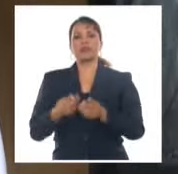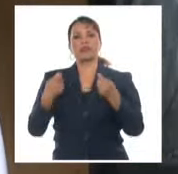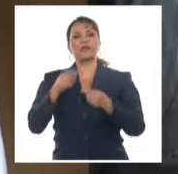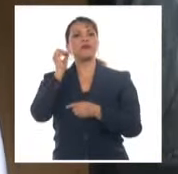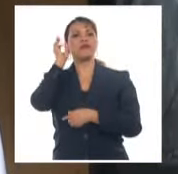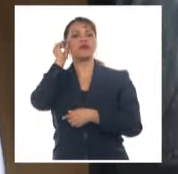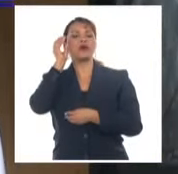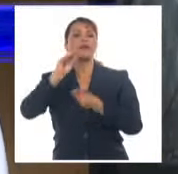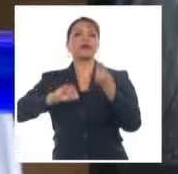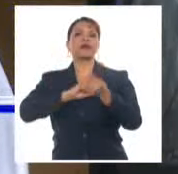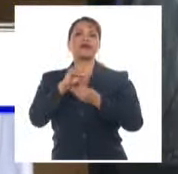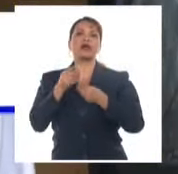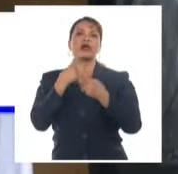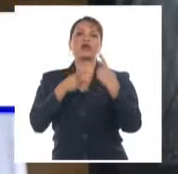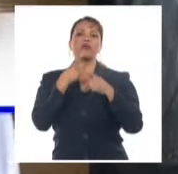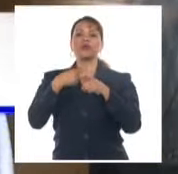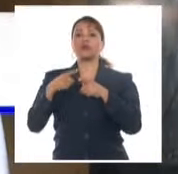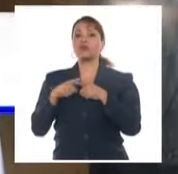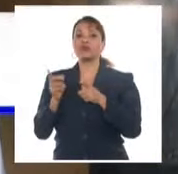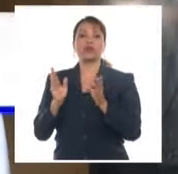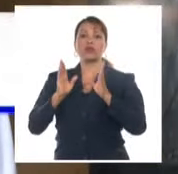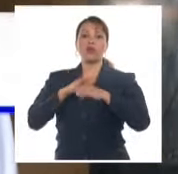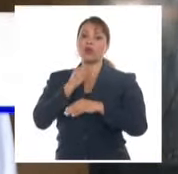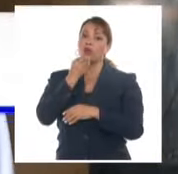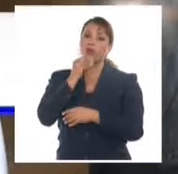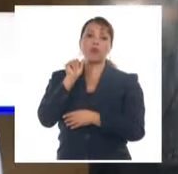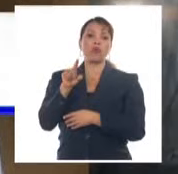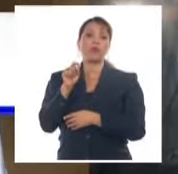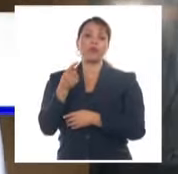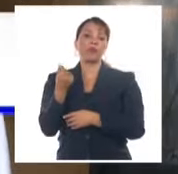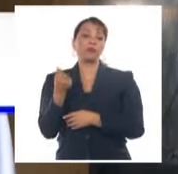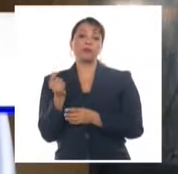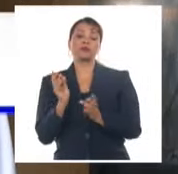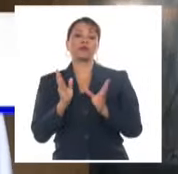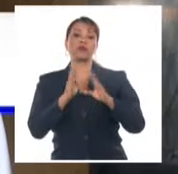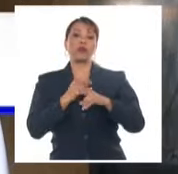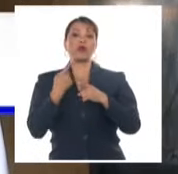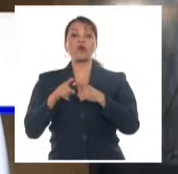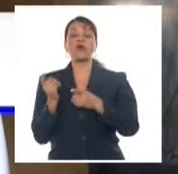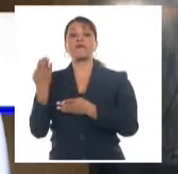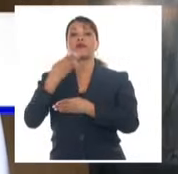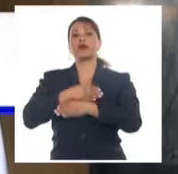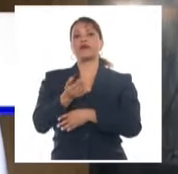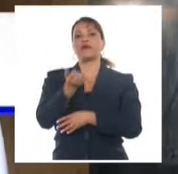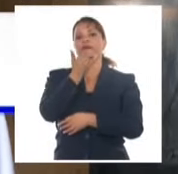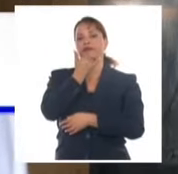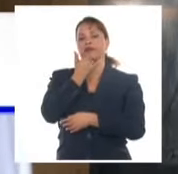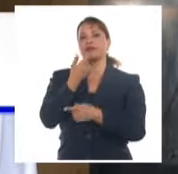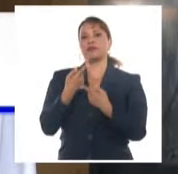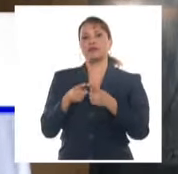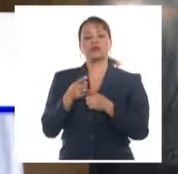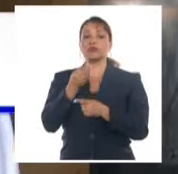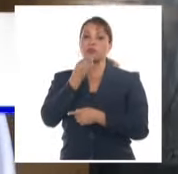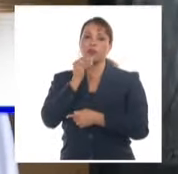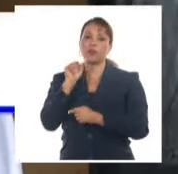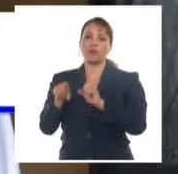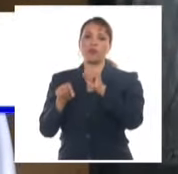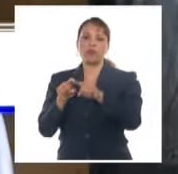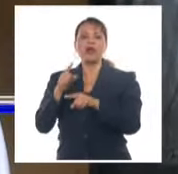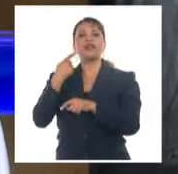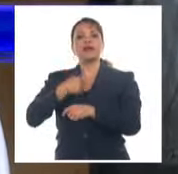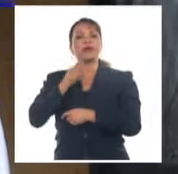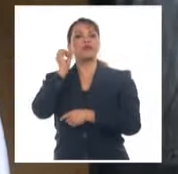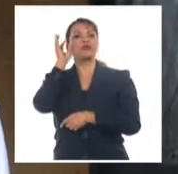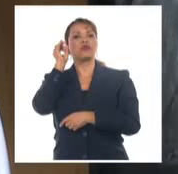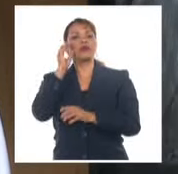sustituir muchos de estos productos que no los podemos comprar Porque no tenemos los recursos o porque el bloqueo no nos permite poderlos adquirir innovar demostrar que